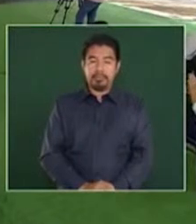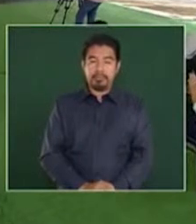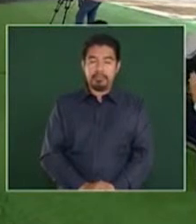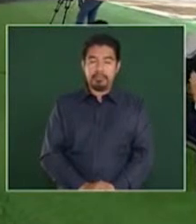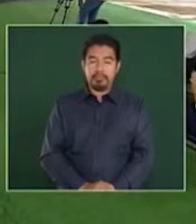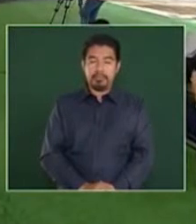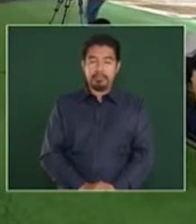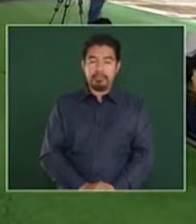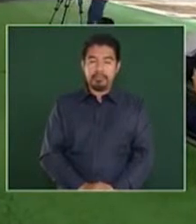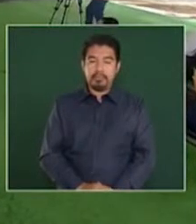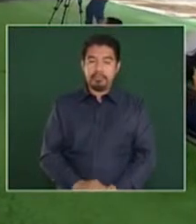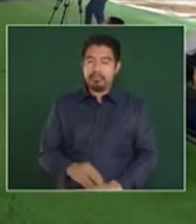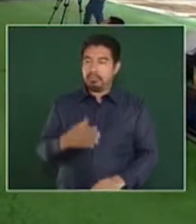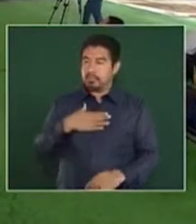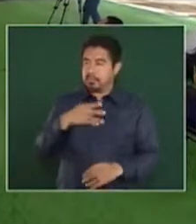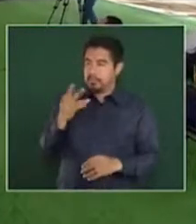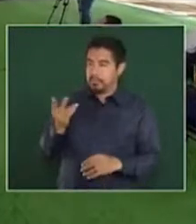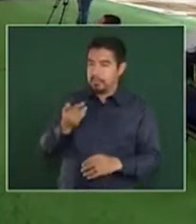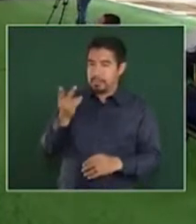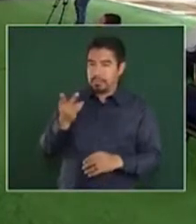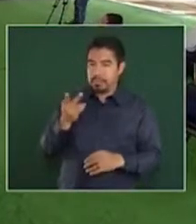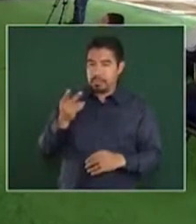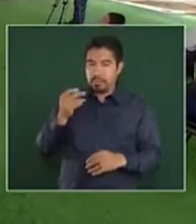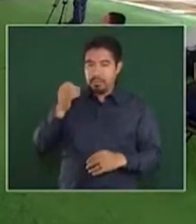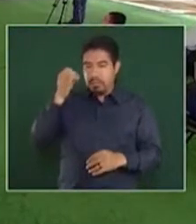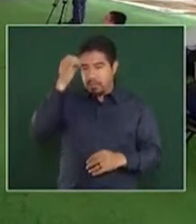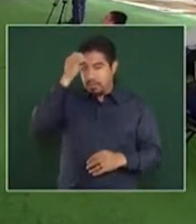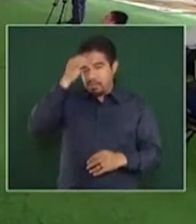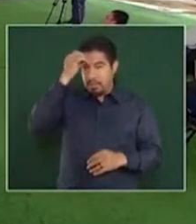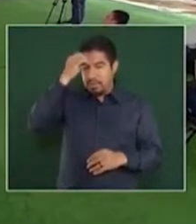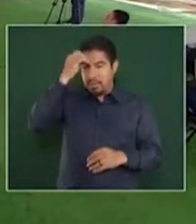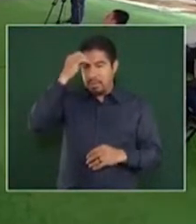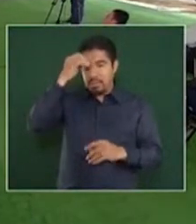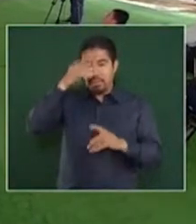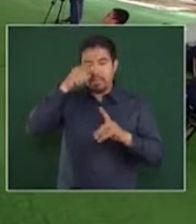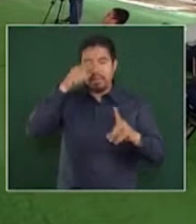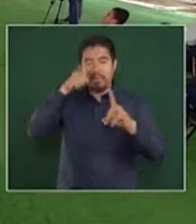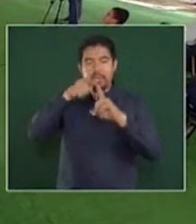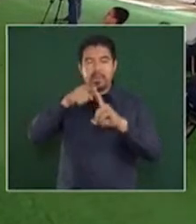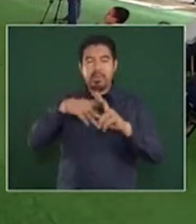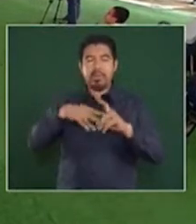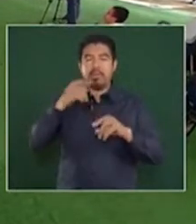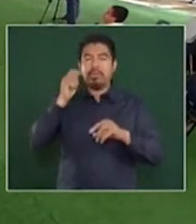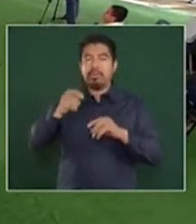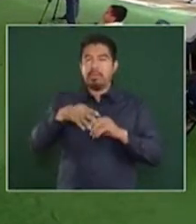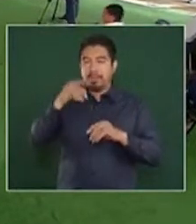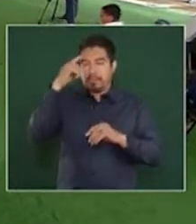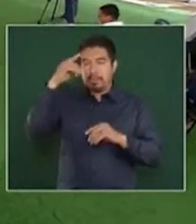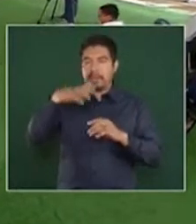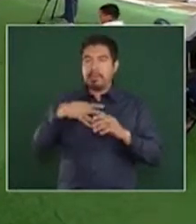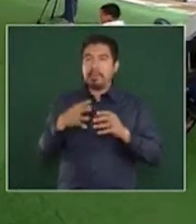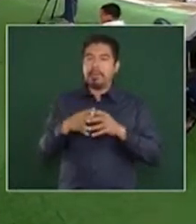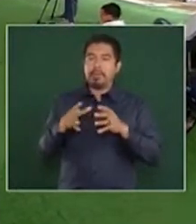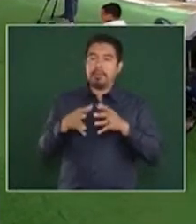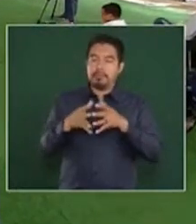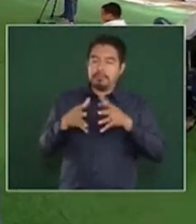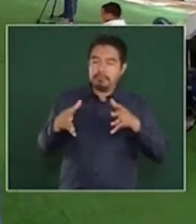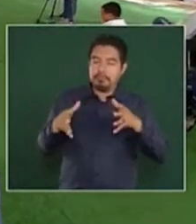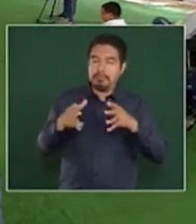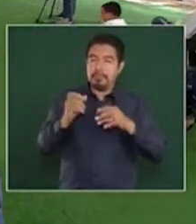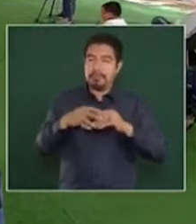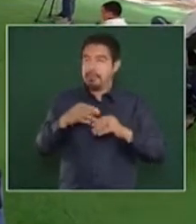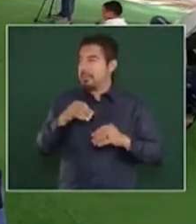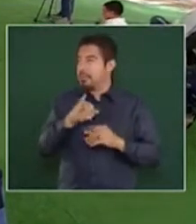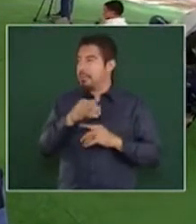objetivos principales. Y es que detalló que desde el 7 de diciembre la embajada estuvo al pendiente de la comunidad mexicana y se habilitó un registro